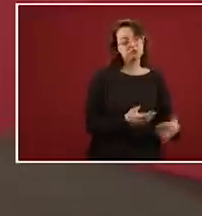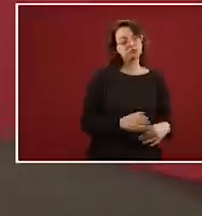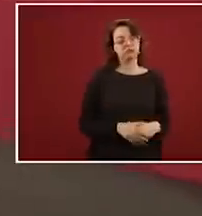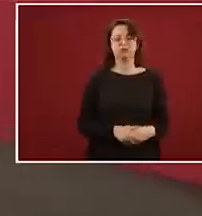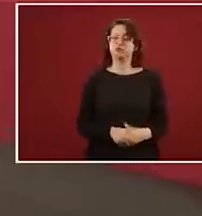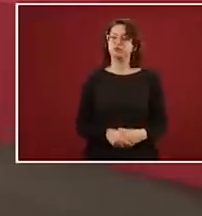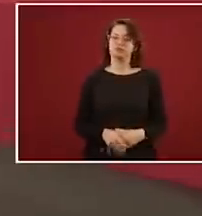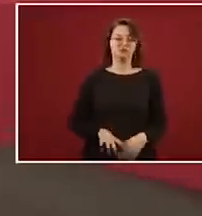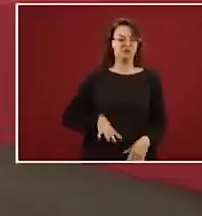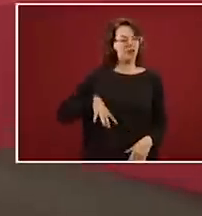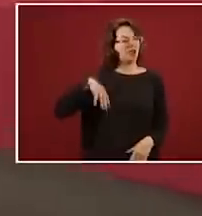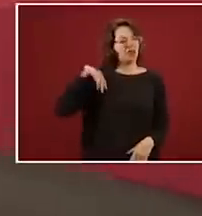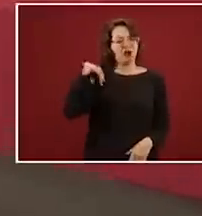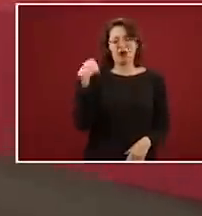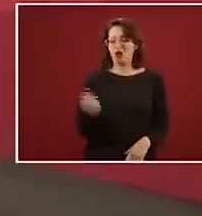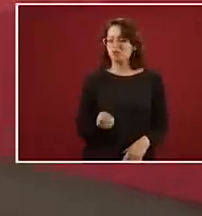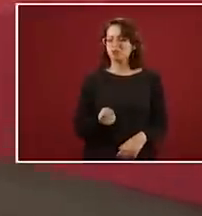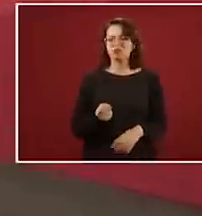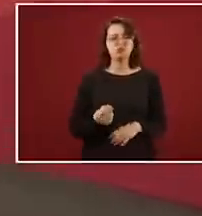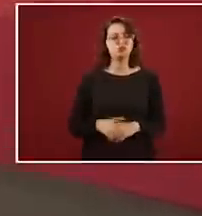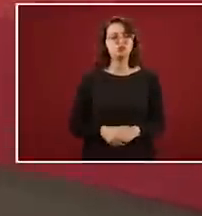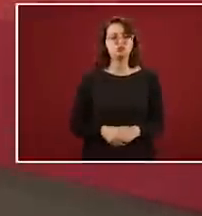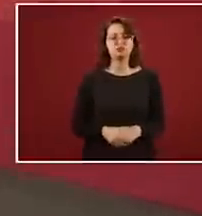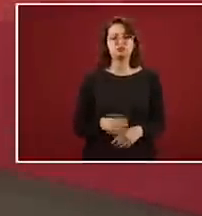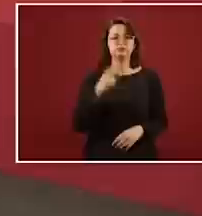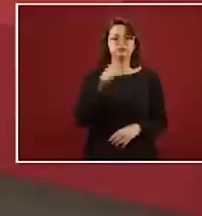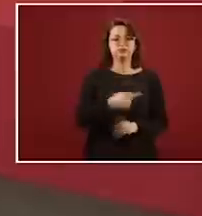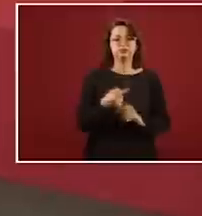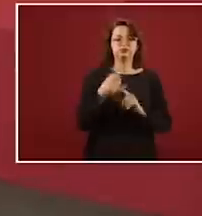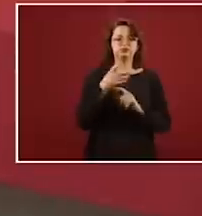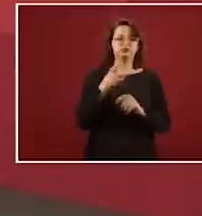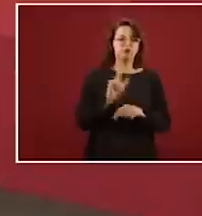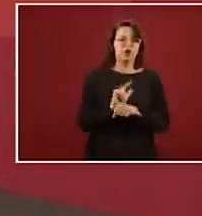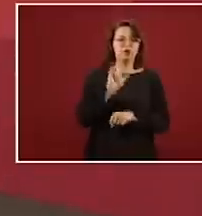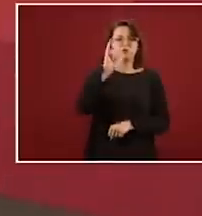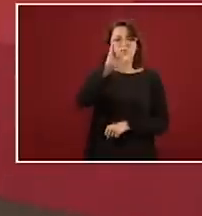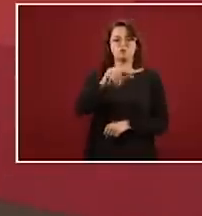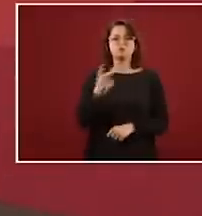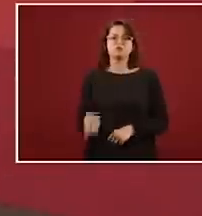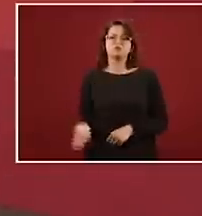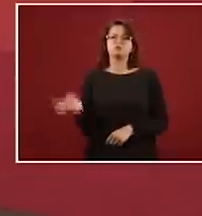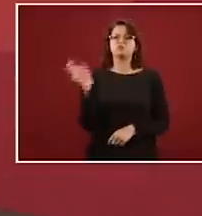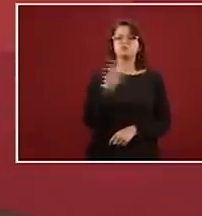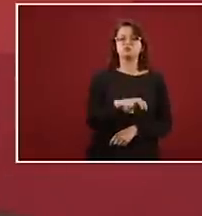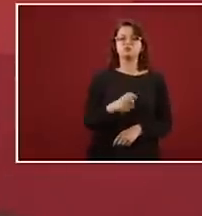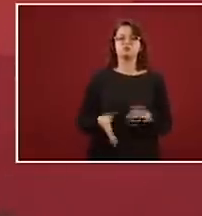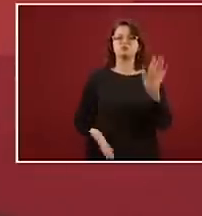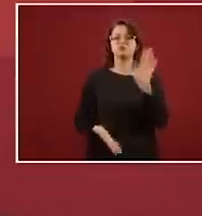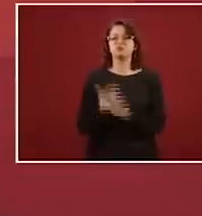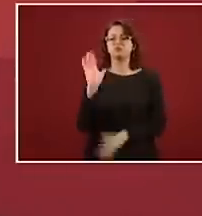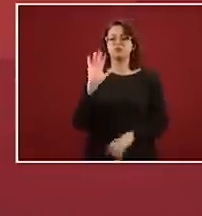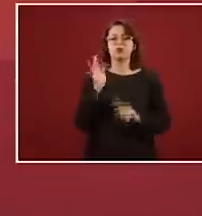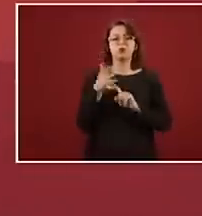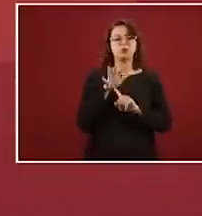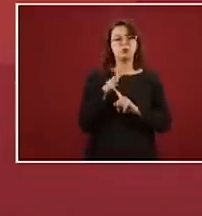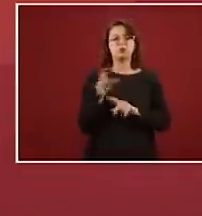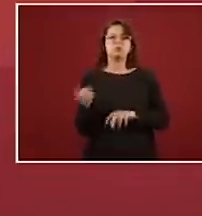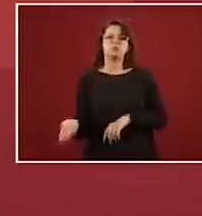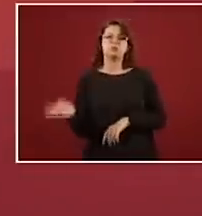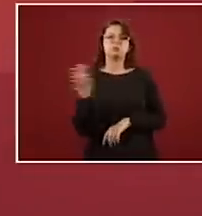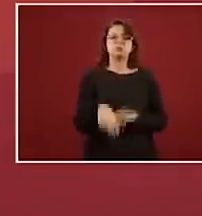abusaba, usaban los aviones hasta para ir a jugar golf, los helicópteros.